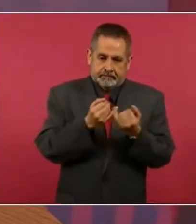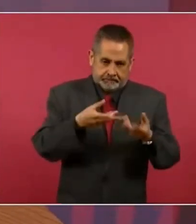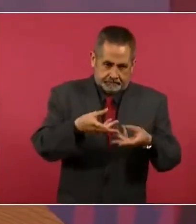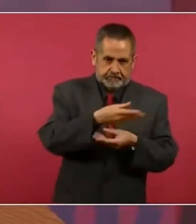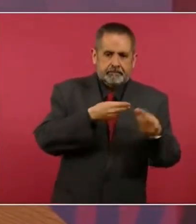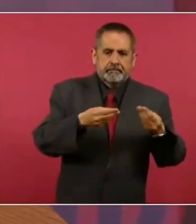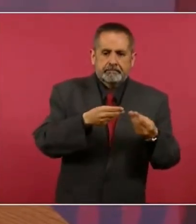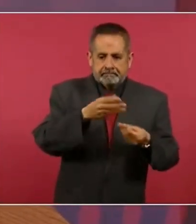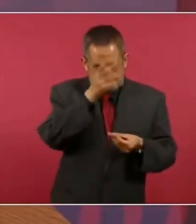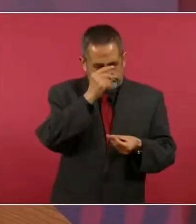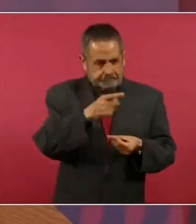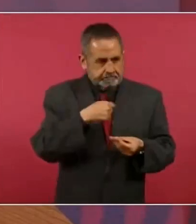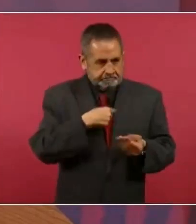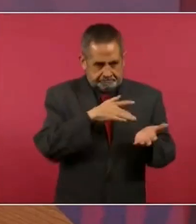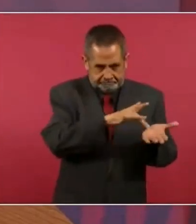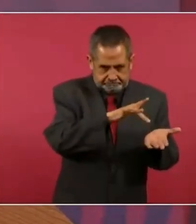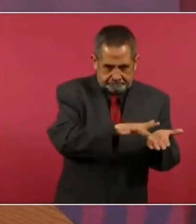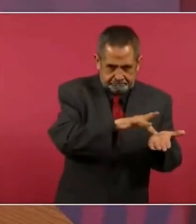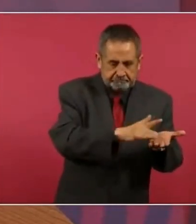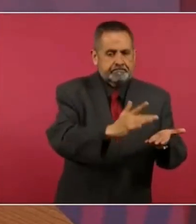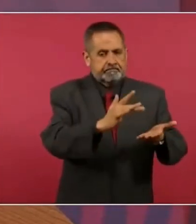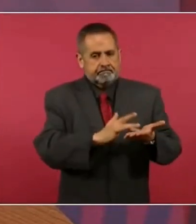ya se arreglaron